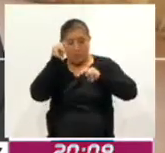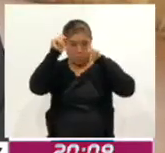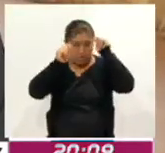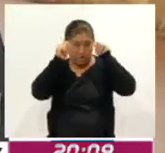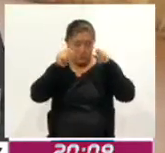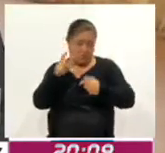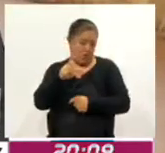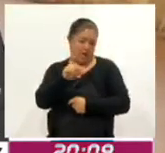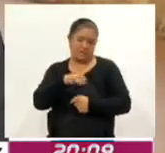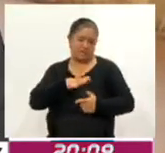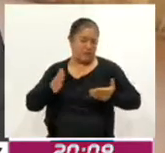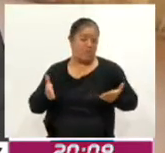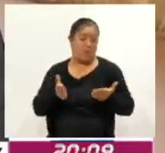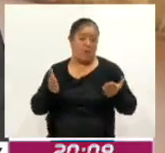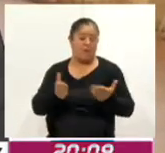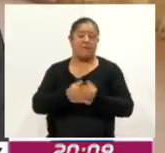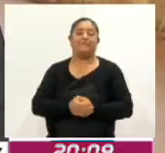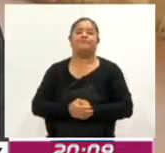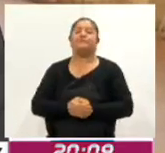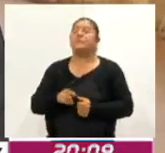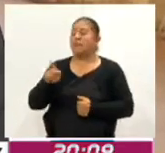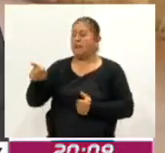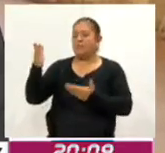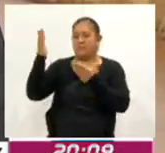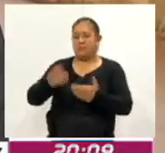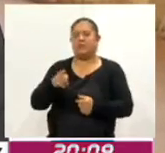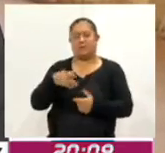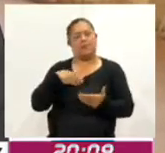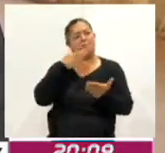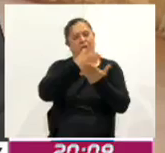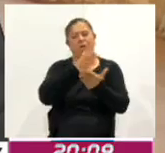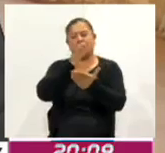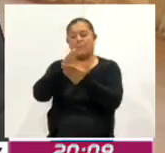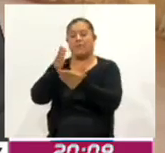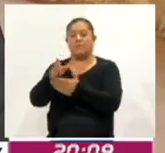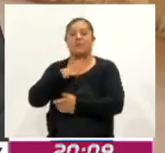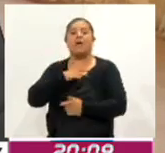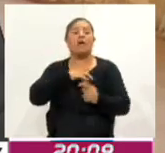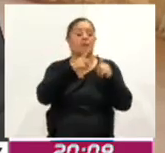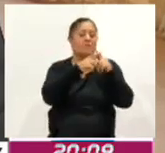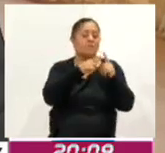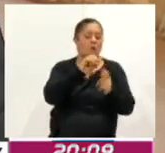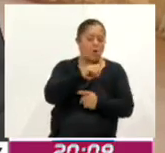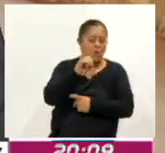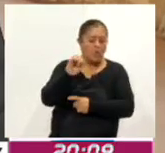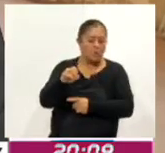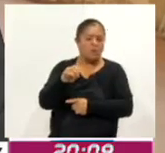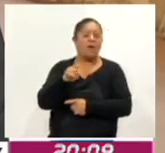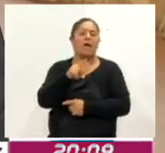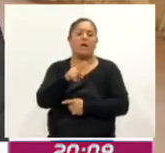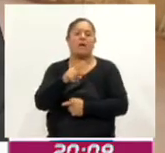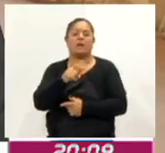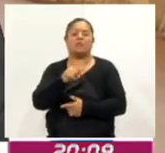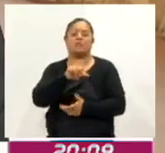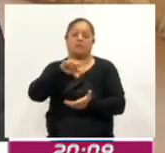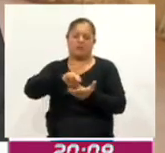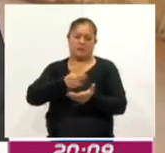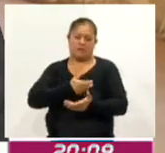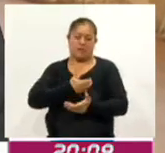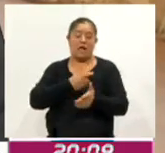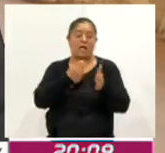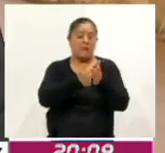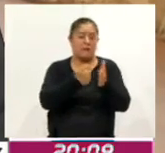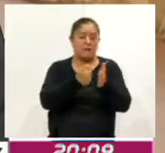recorrido, los participantes podrán visitar sitios emblemáticos como la Basílica de Ocotlán, el Centro Histórico de Tlaxcala, Tlaxco,